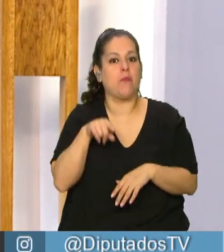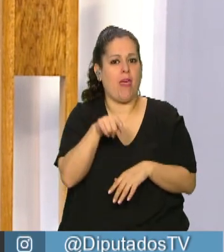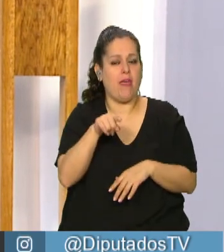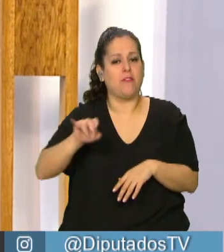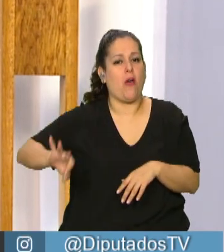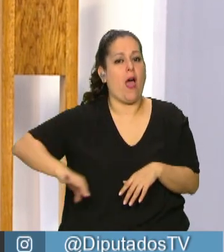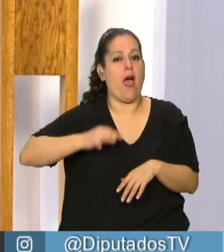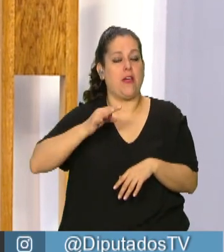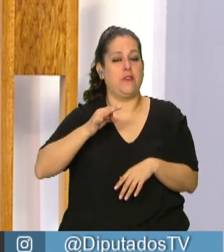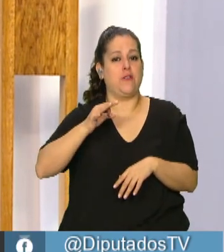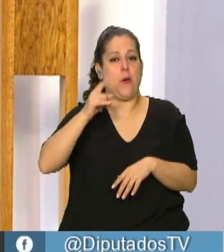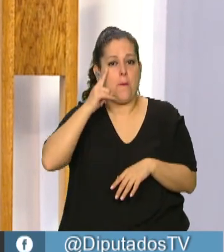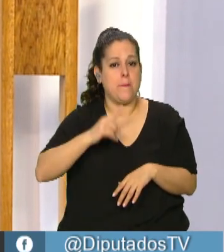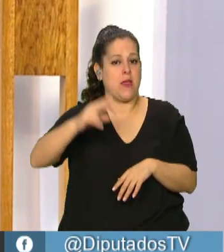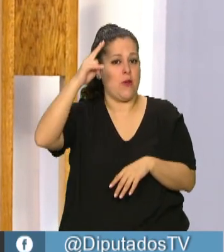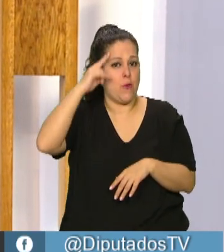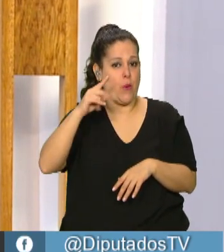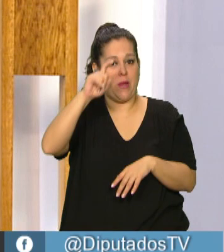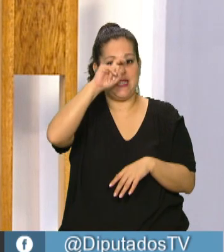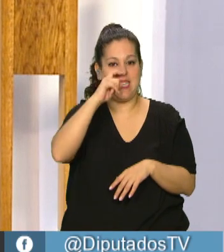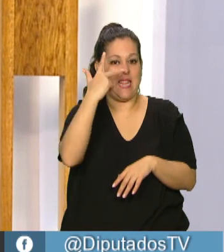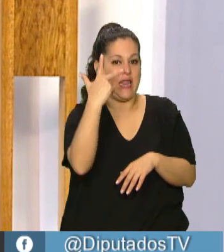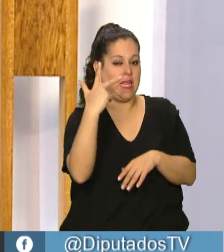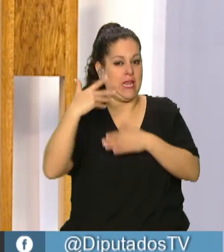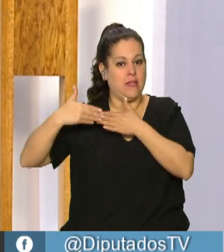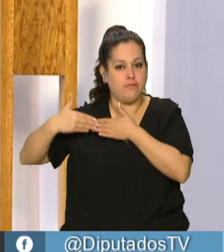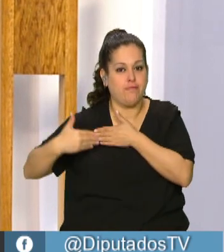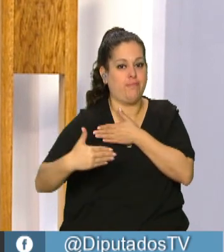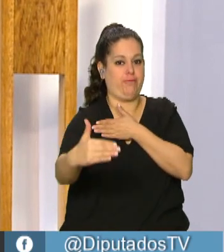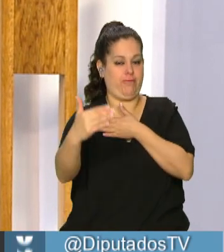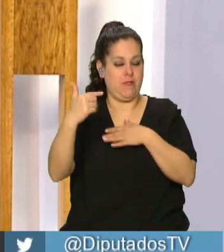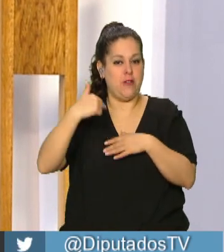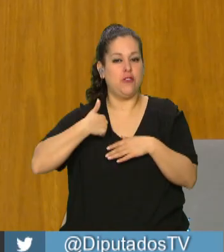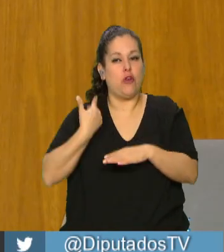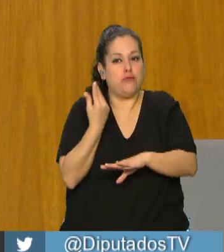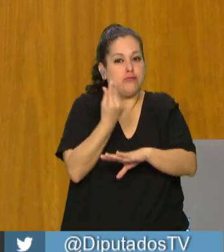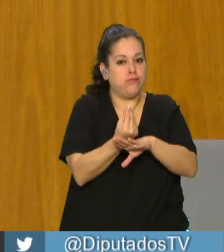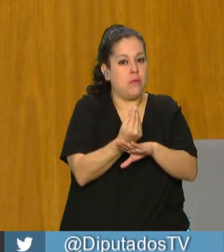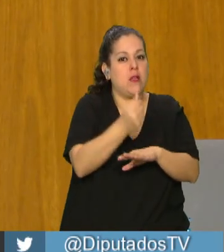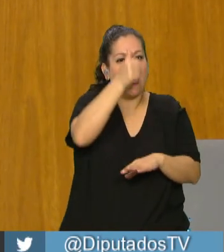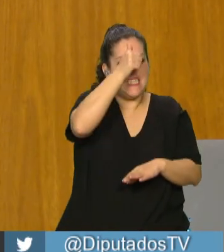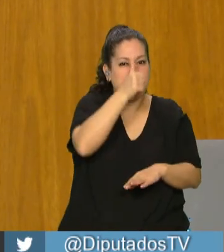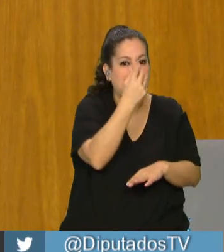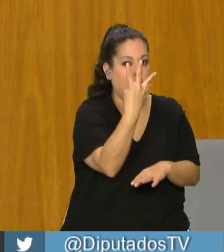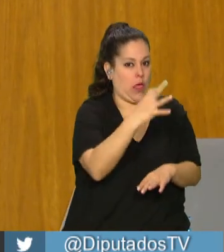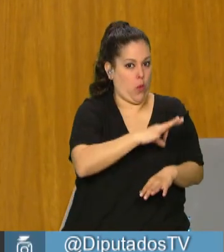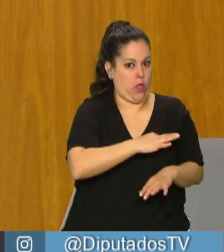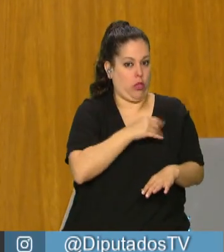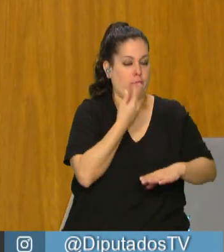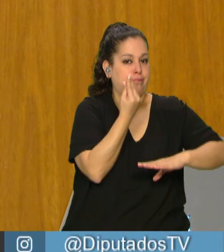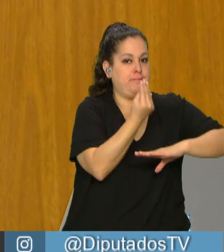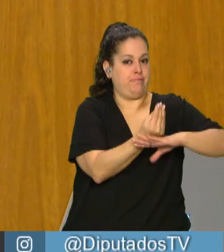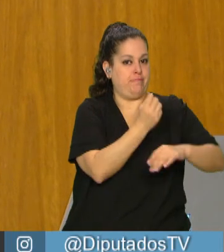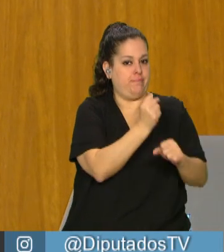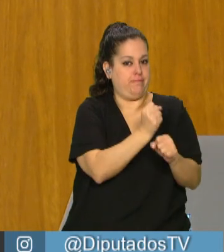año 73 en adelante. Cuando yo ingresé a la Cámara en el año 64,